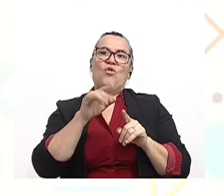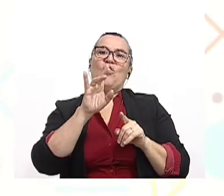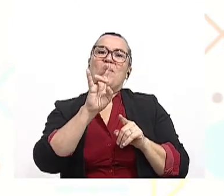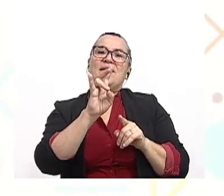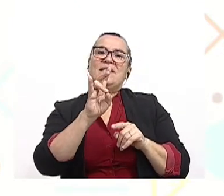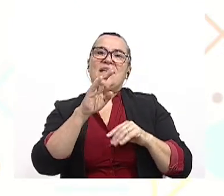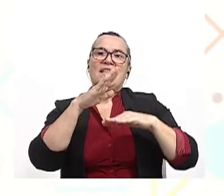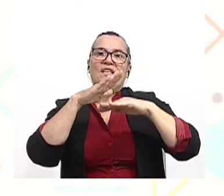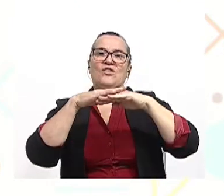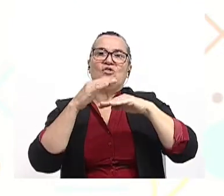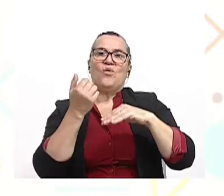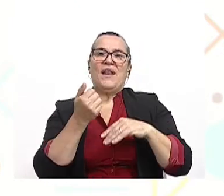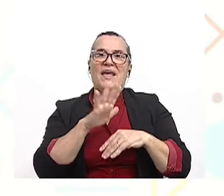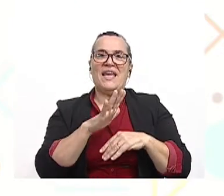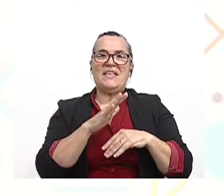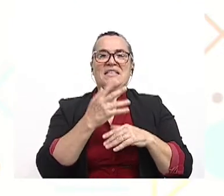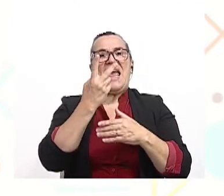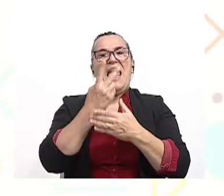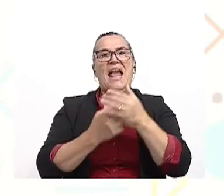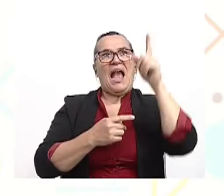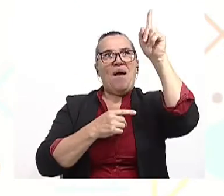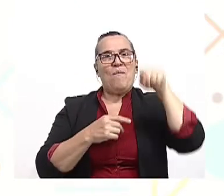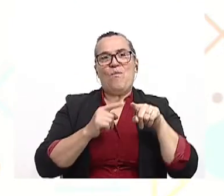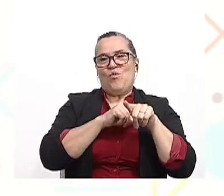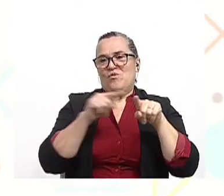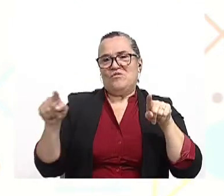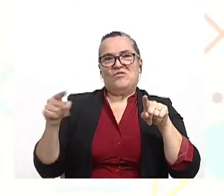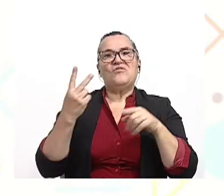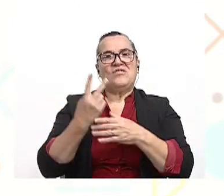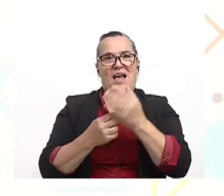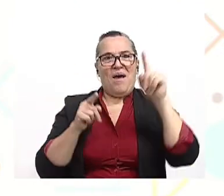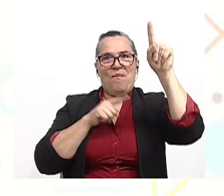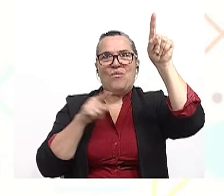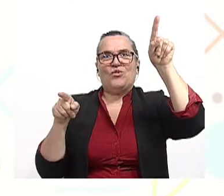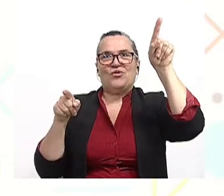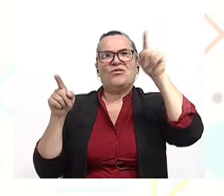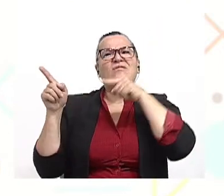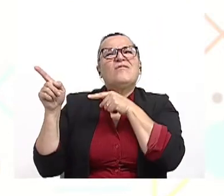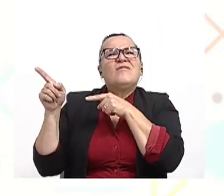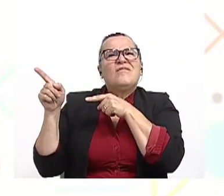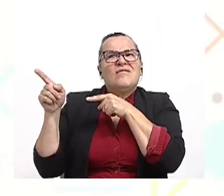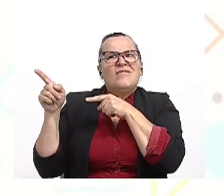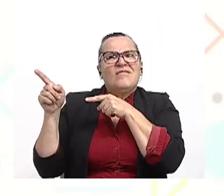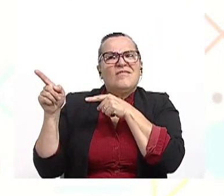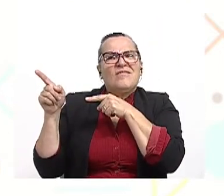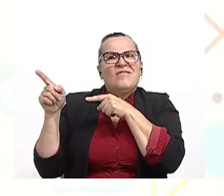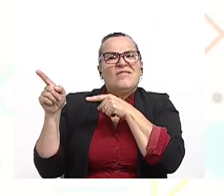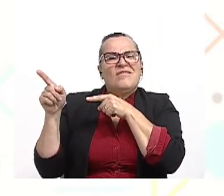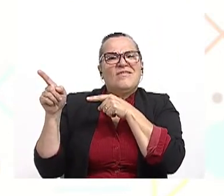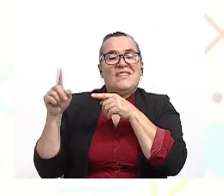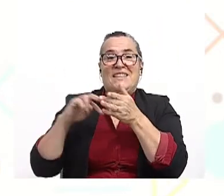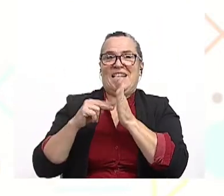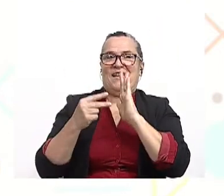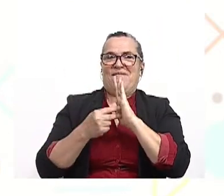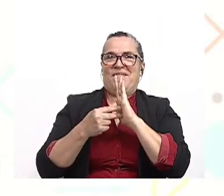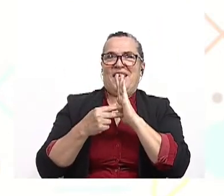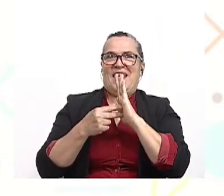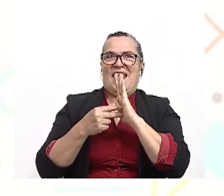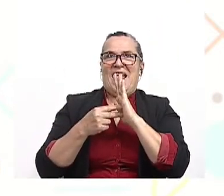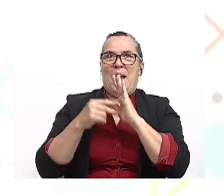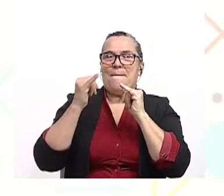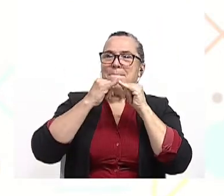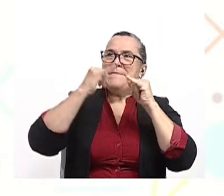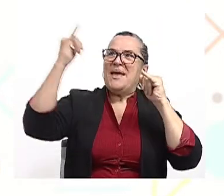35,7 sobre 15 en ambos lados. ¿Y saben qué es esto? Esto es la pendiente de la